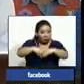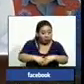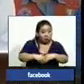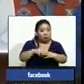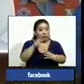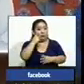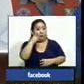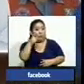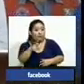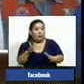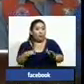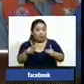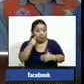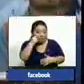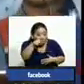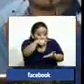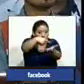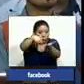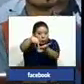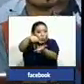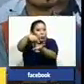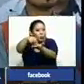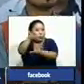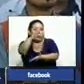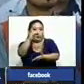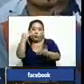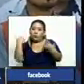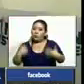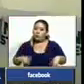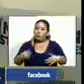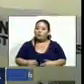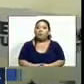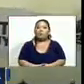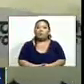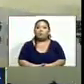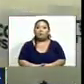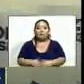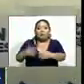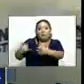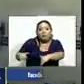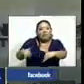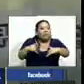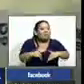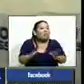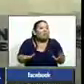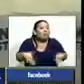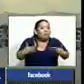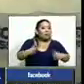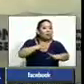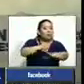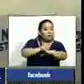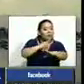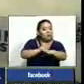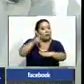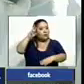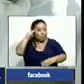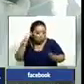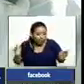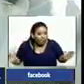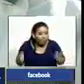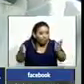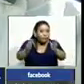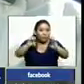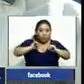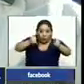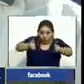aislado a varias ciudades y varios sectores del mundo. Las acciones de prevención son el apoyo a la campaña de gobierno,